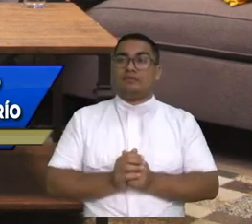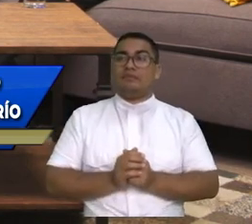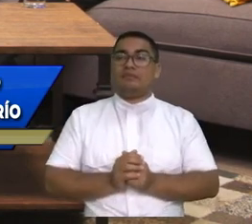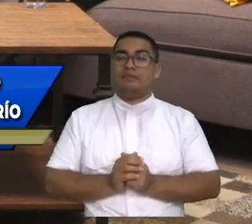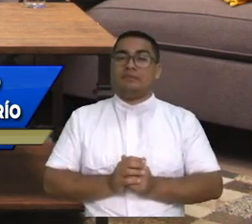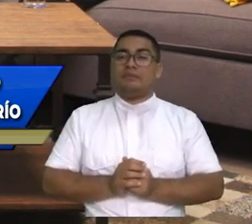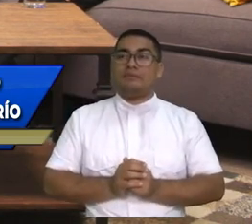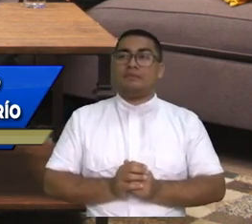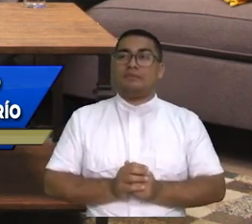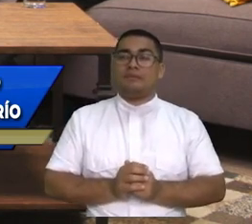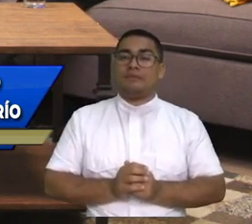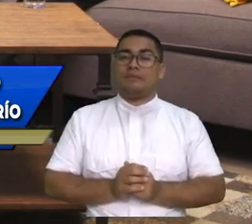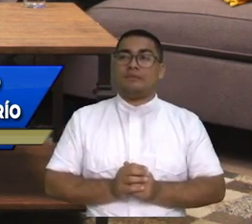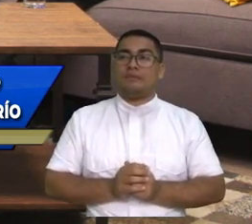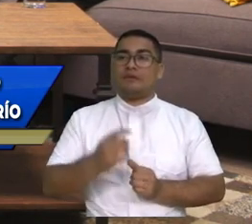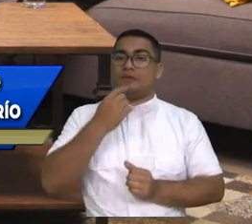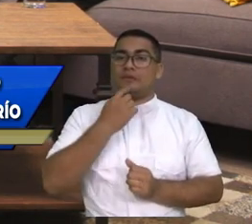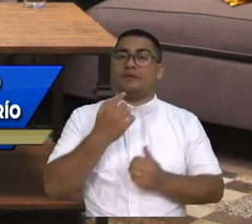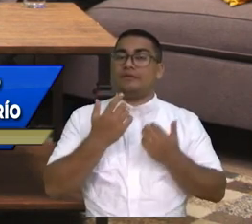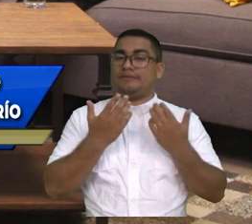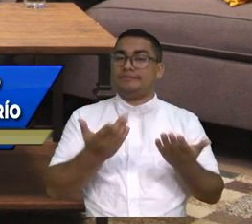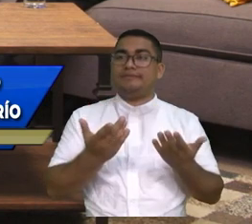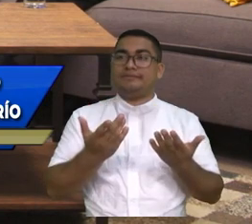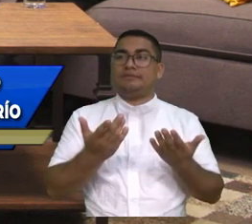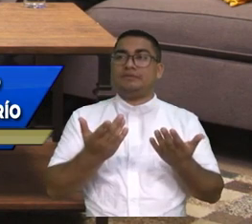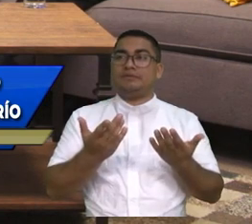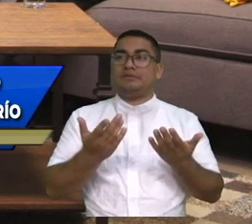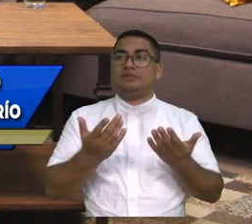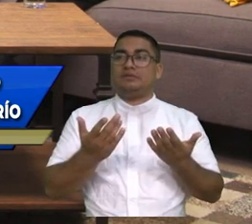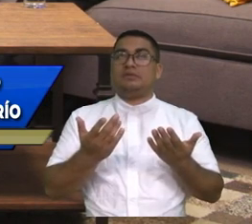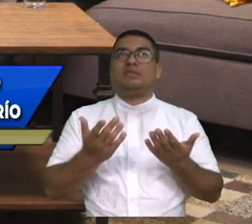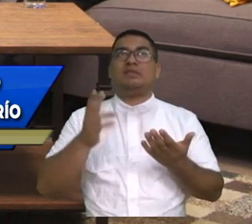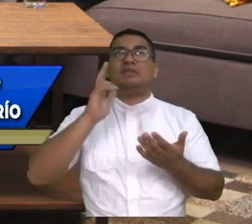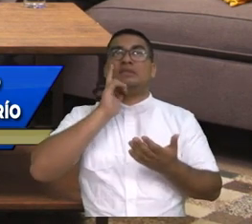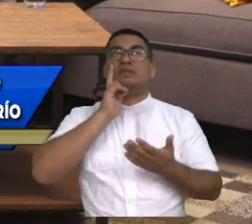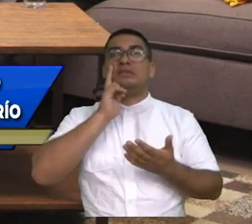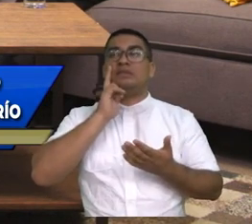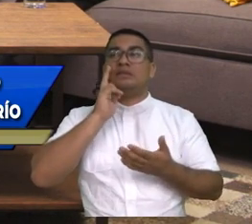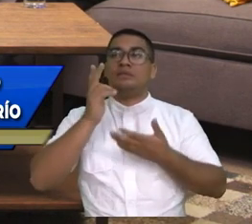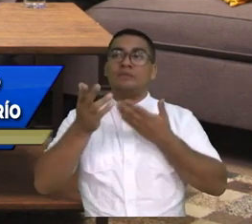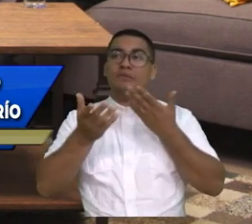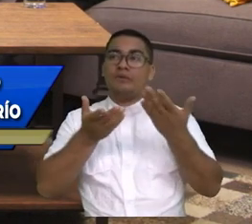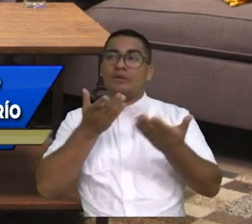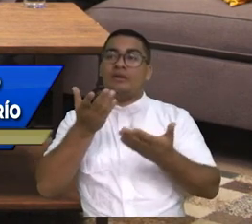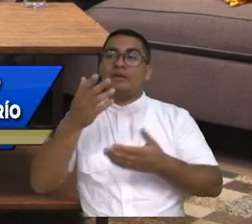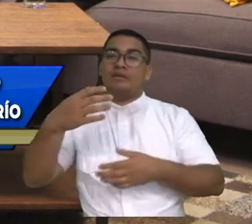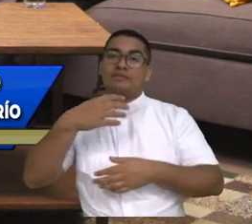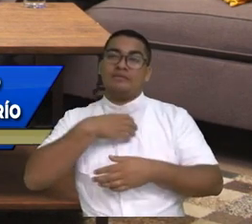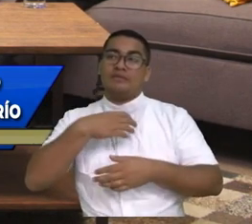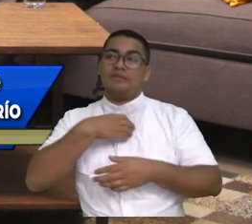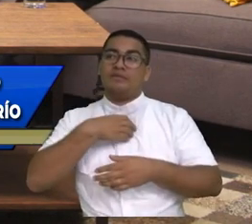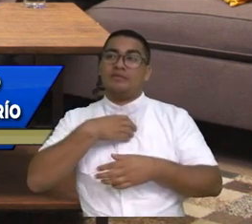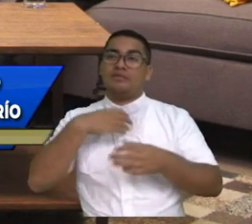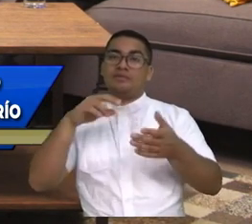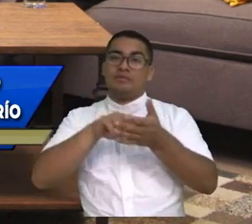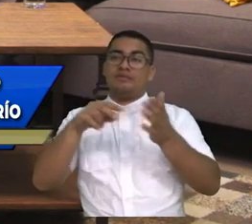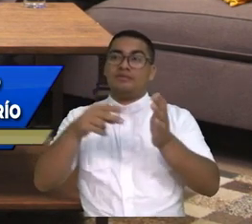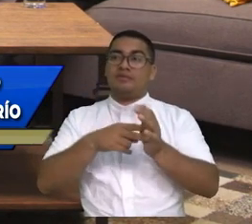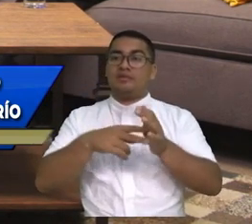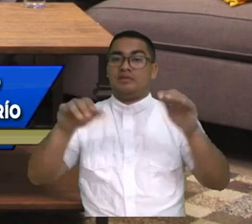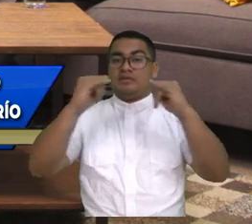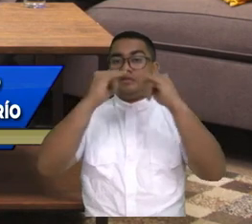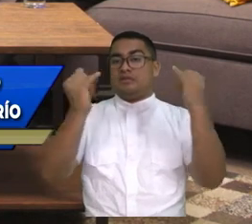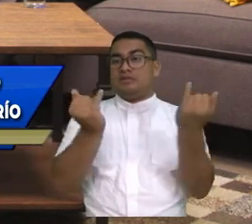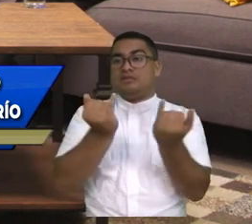discurso se celebra porque el poeta describe qué era Darío en ese momento. una celebridad internacional,